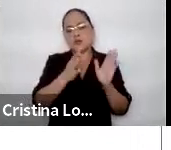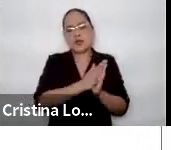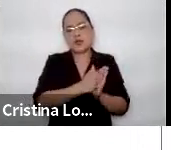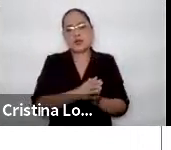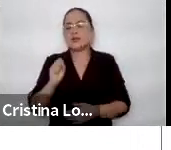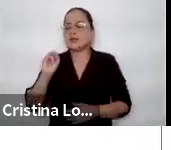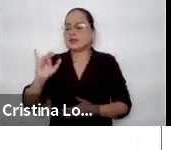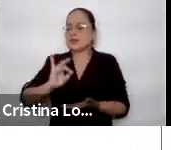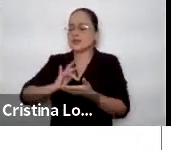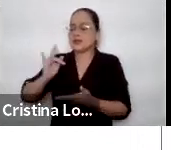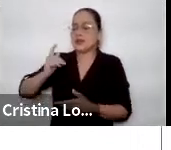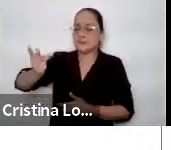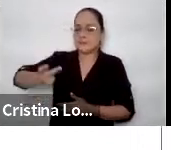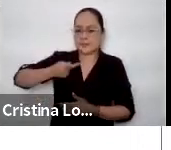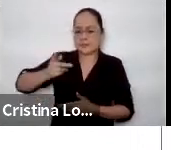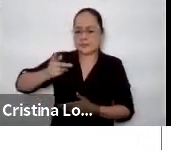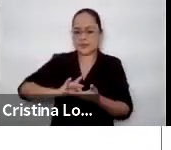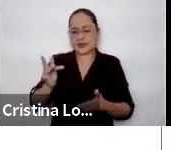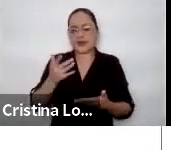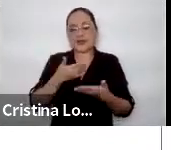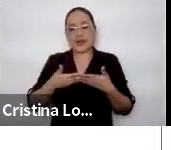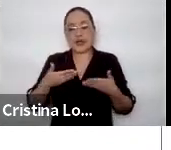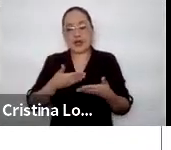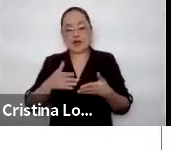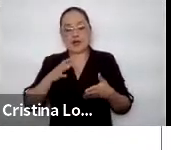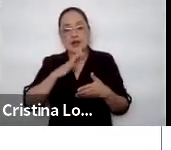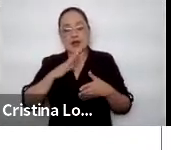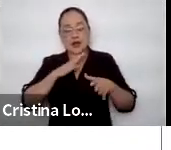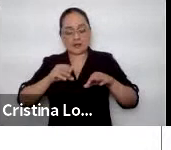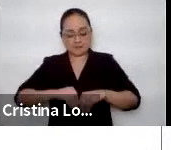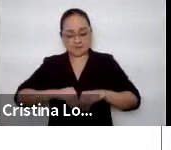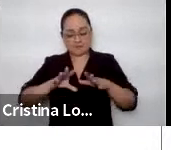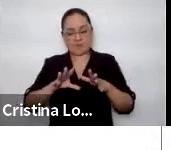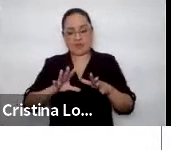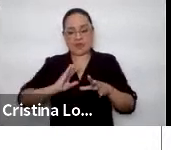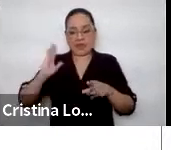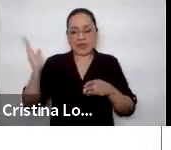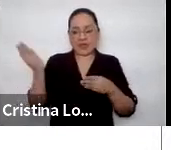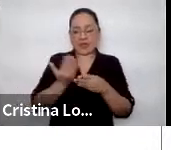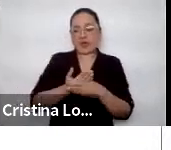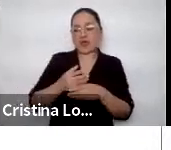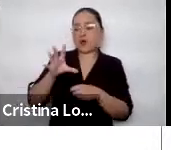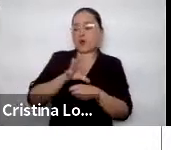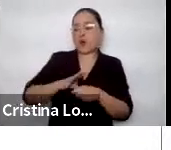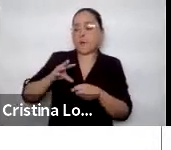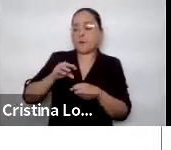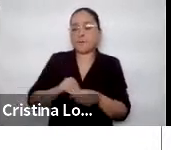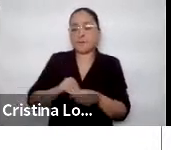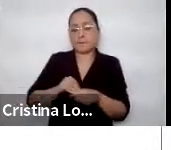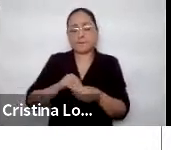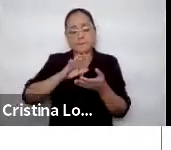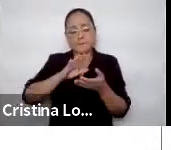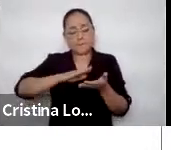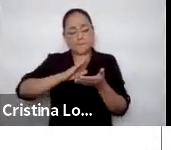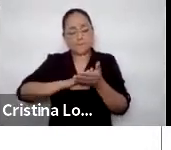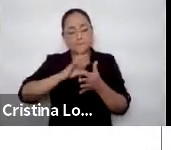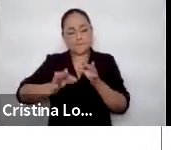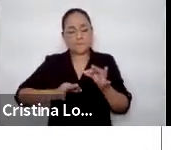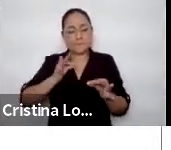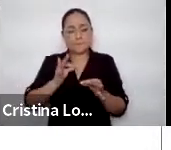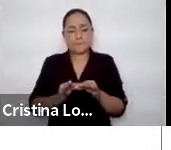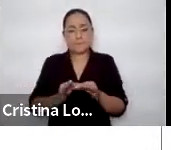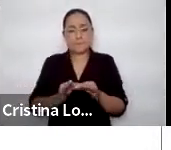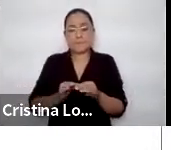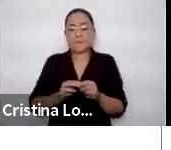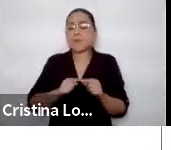Gracias por la pregunta. Actualmente se publica, comprende todos los documentos, toda la información